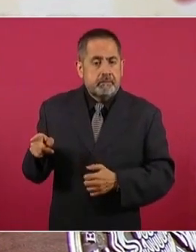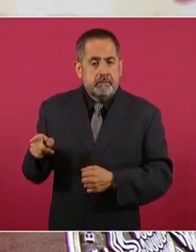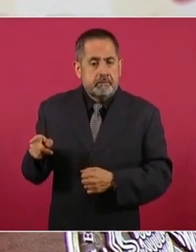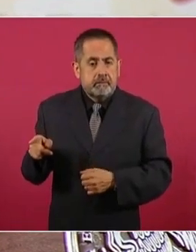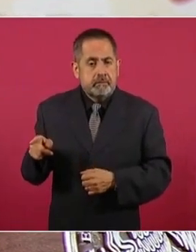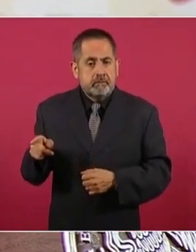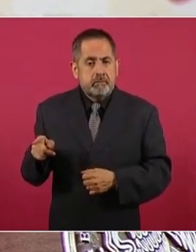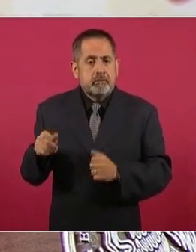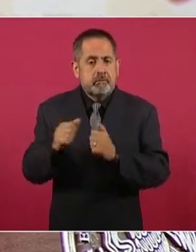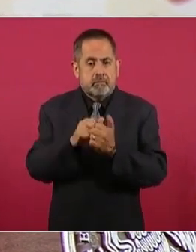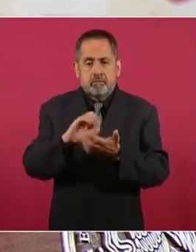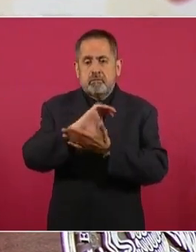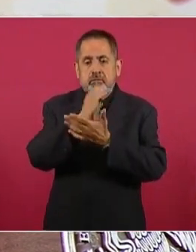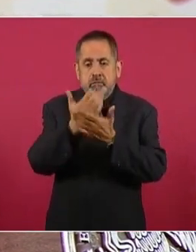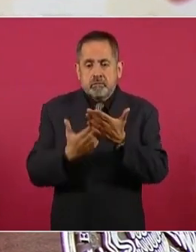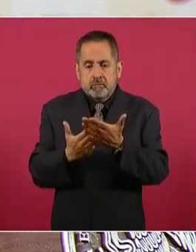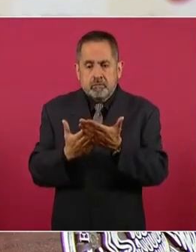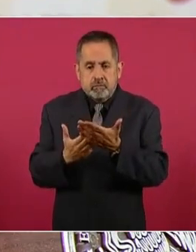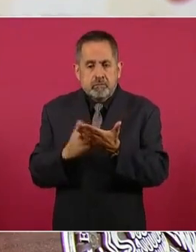por contrato